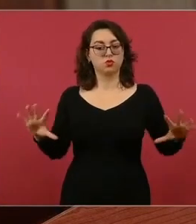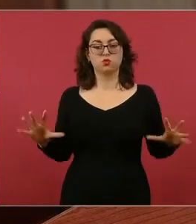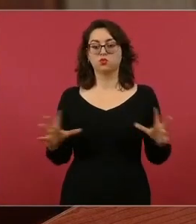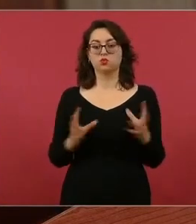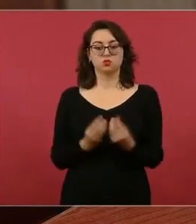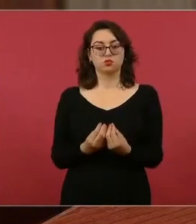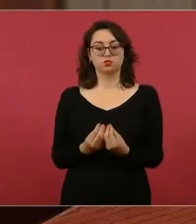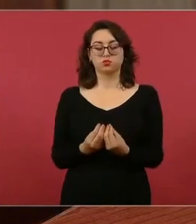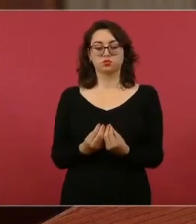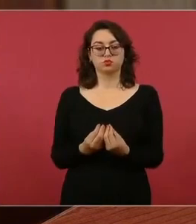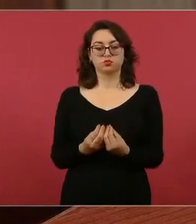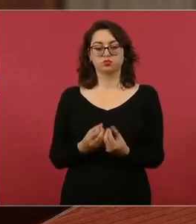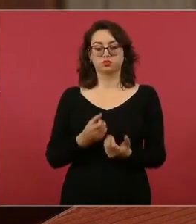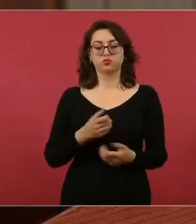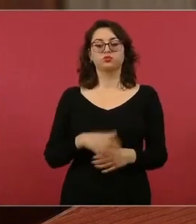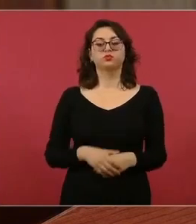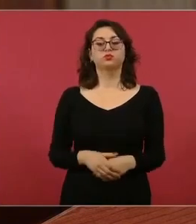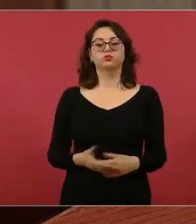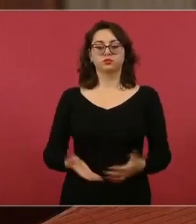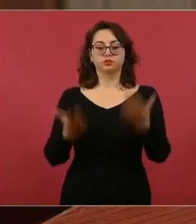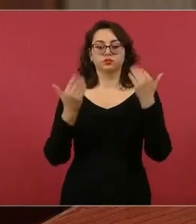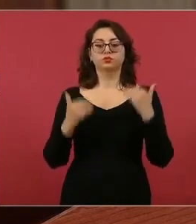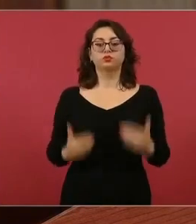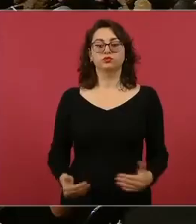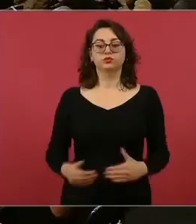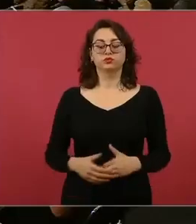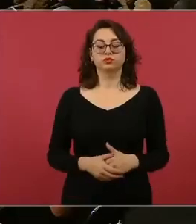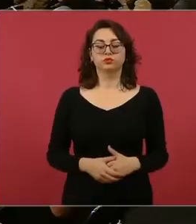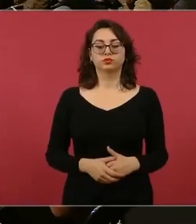De acuerdo. Adelante.